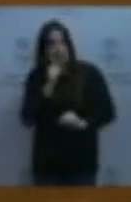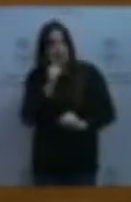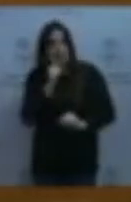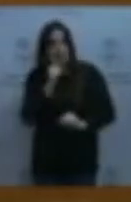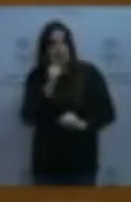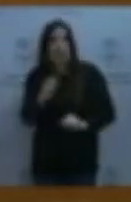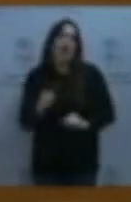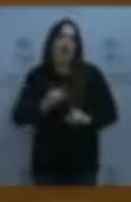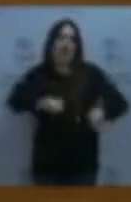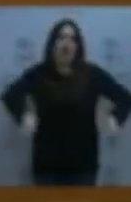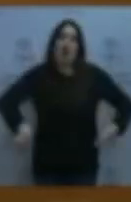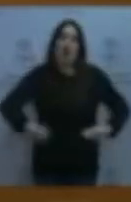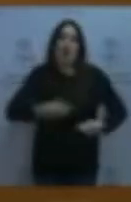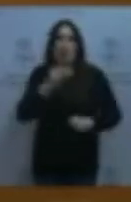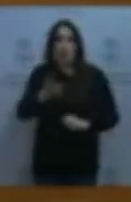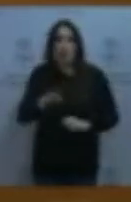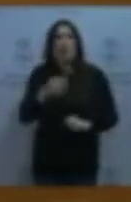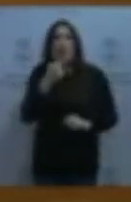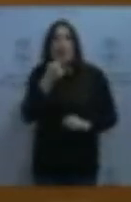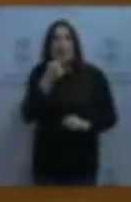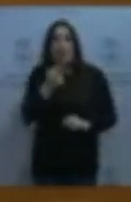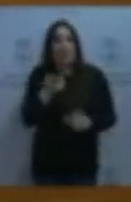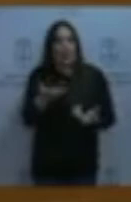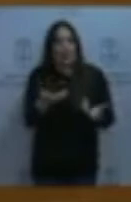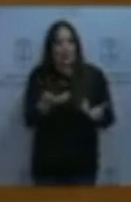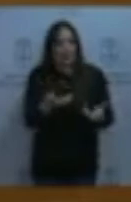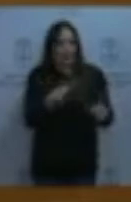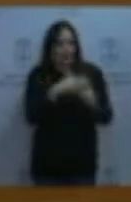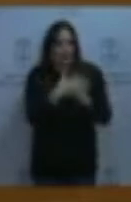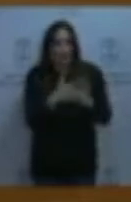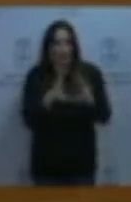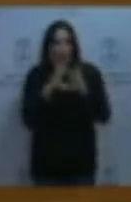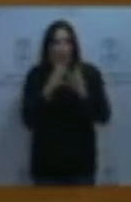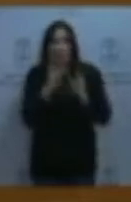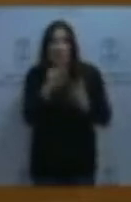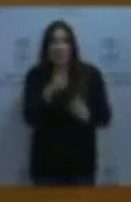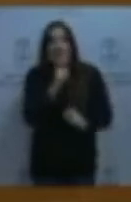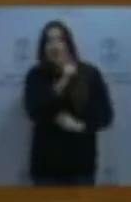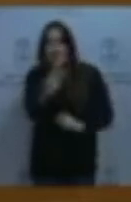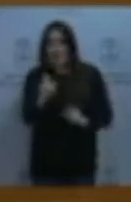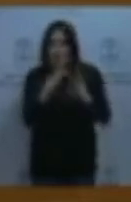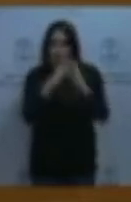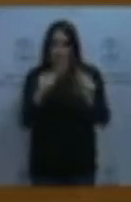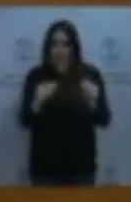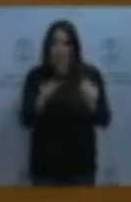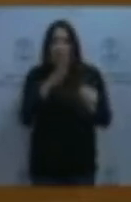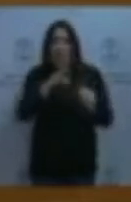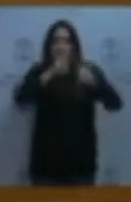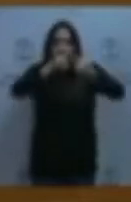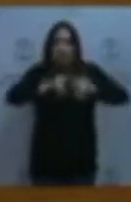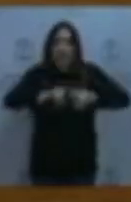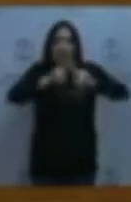buen ecólogo, amosó la su esmolición por este aspecto y ofreció a la universidad para evaluar el impacto de la obra